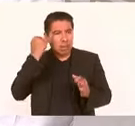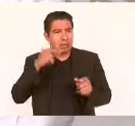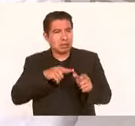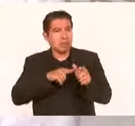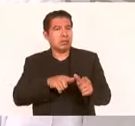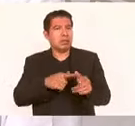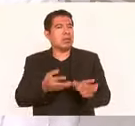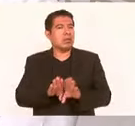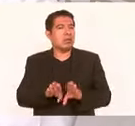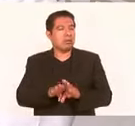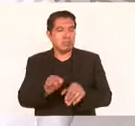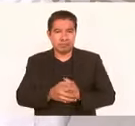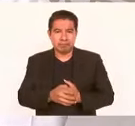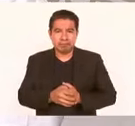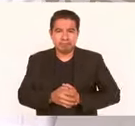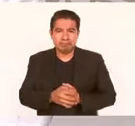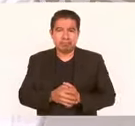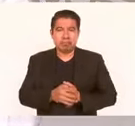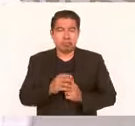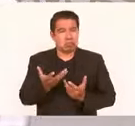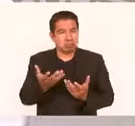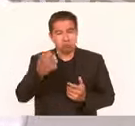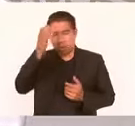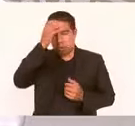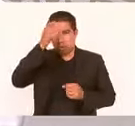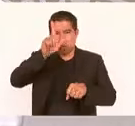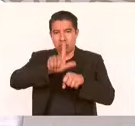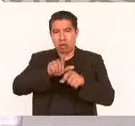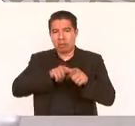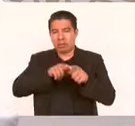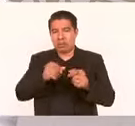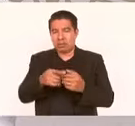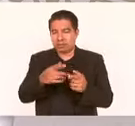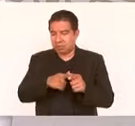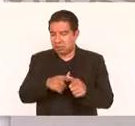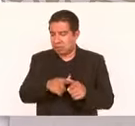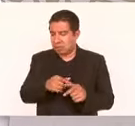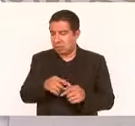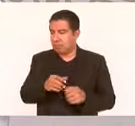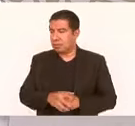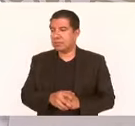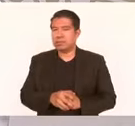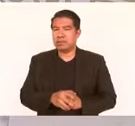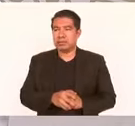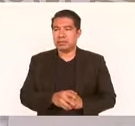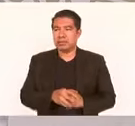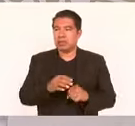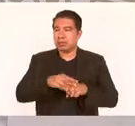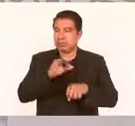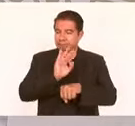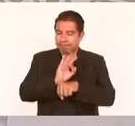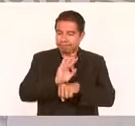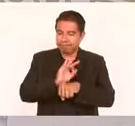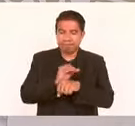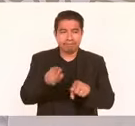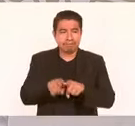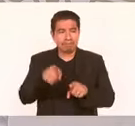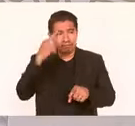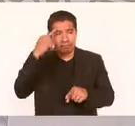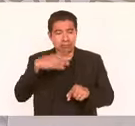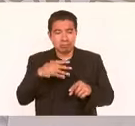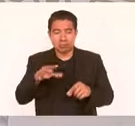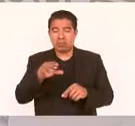se conservaron las culturas prehispánicas, fue por la defensa que hicieron los